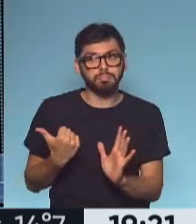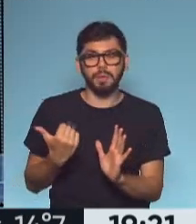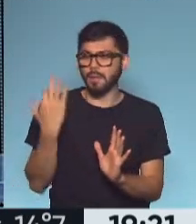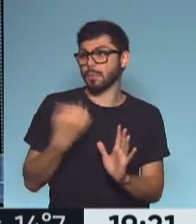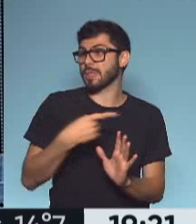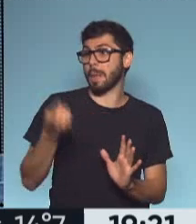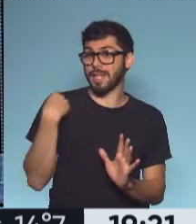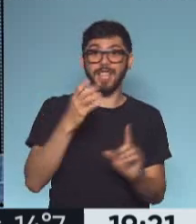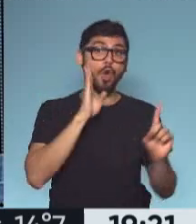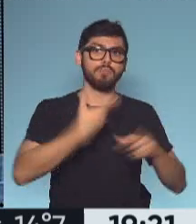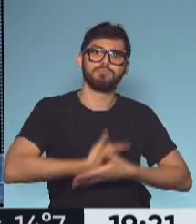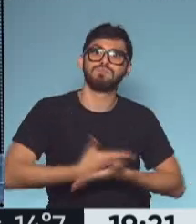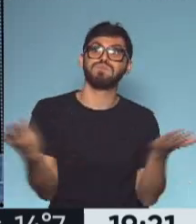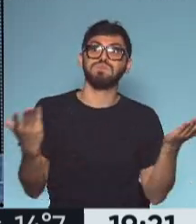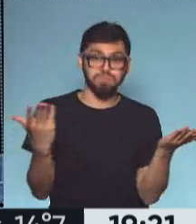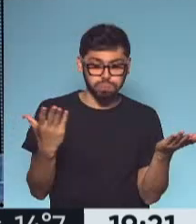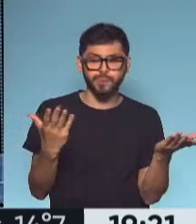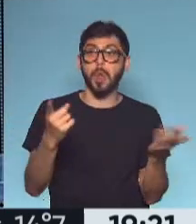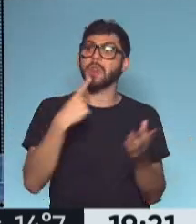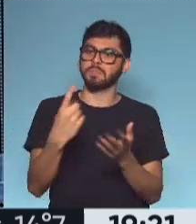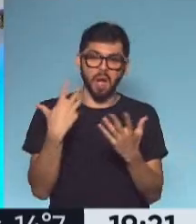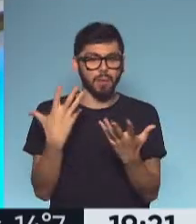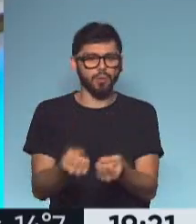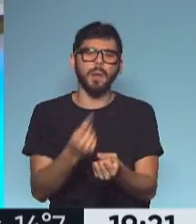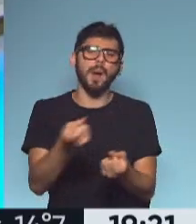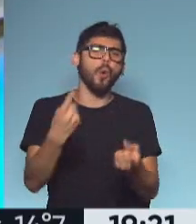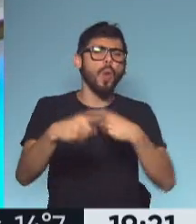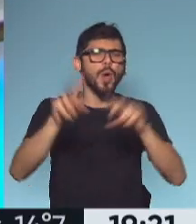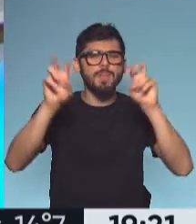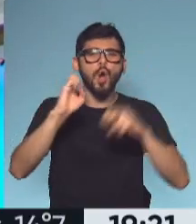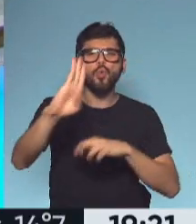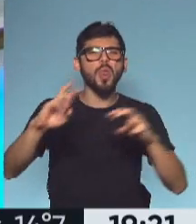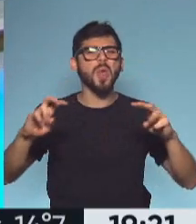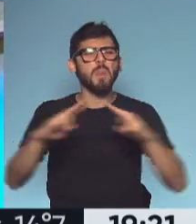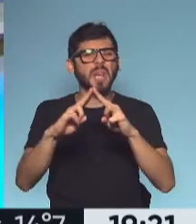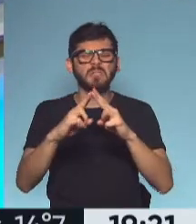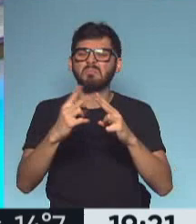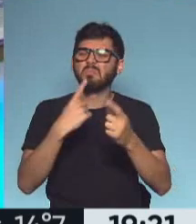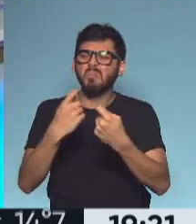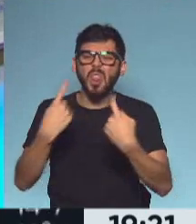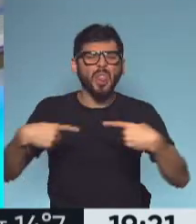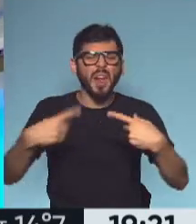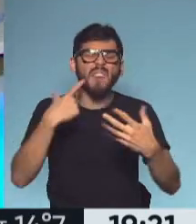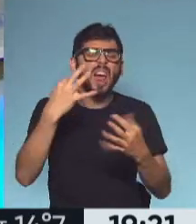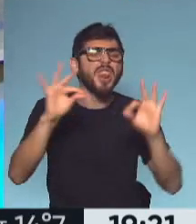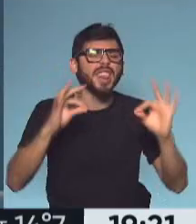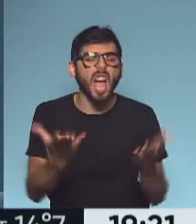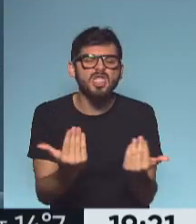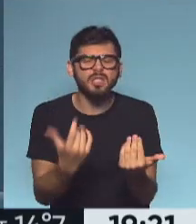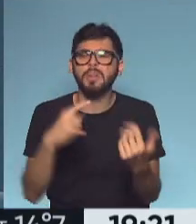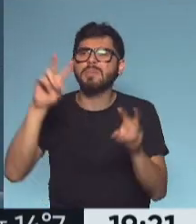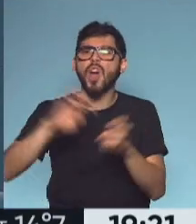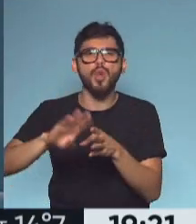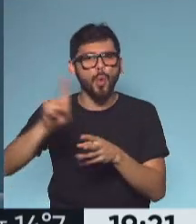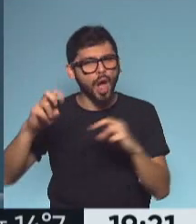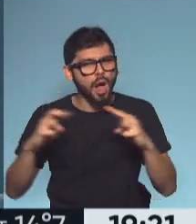en realidad, después de que Estados Unidos planteara su postura? Vuelvo al Club de París, Nazarena. ¿Qué se está negociando? ¿Cuándo fue la última vez? Detalles, dame, de la deuda con el Club